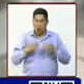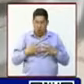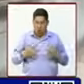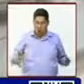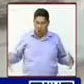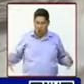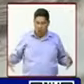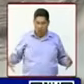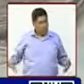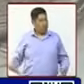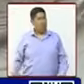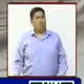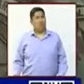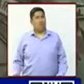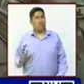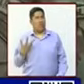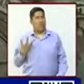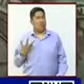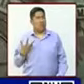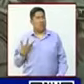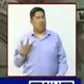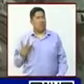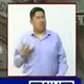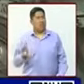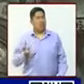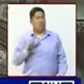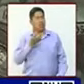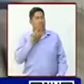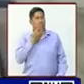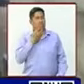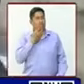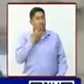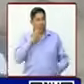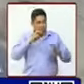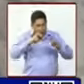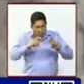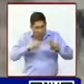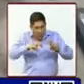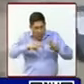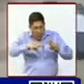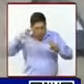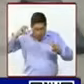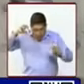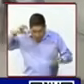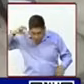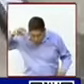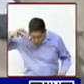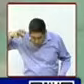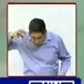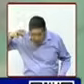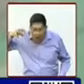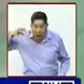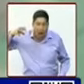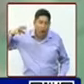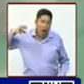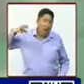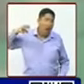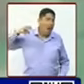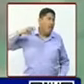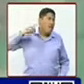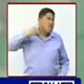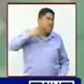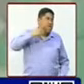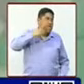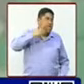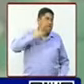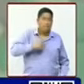espacio acondicionado para poder llevar sustancias ilícitas. Y se ha logrado una afectación